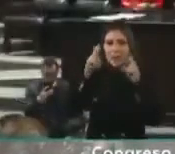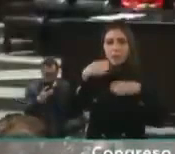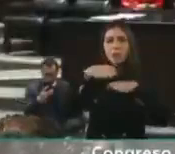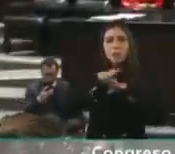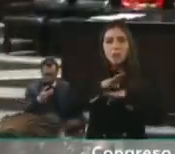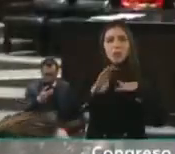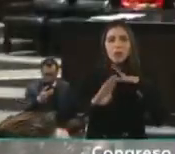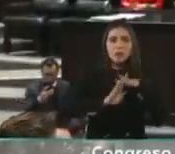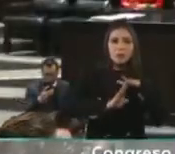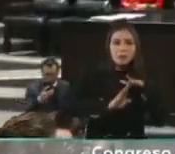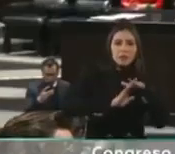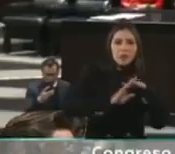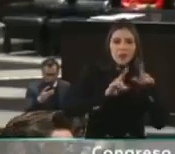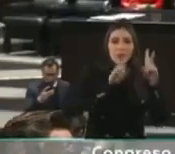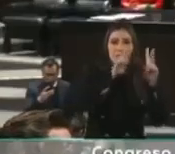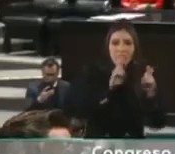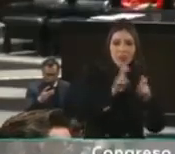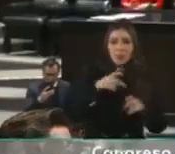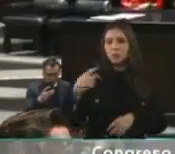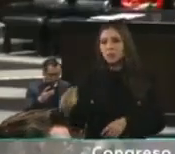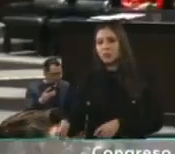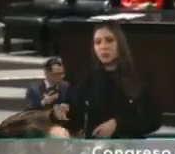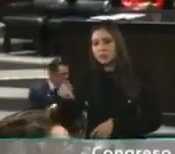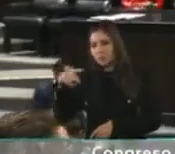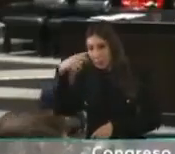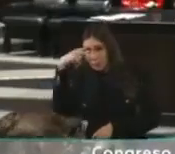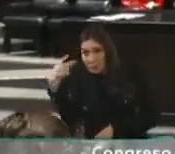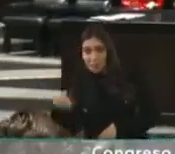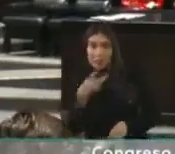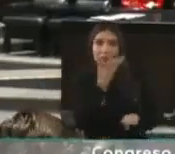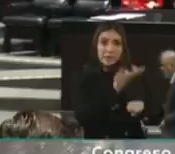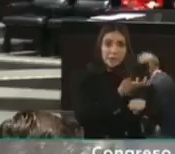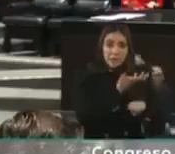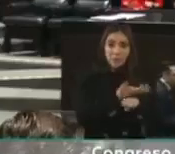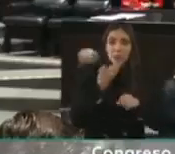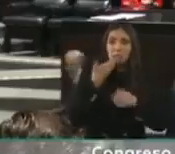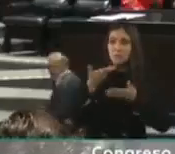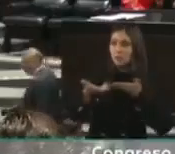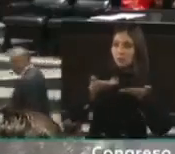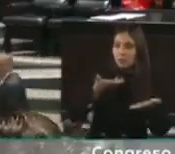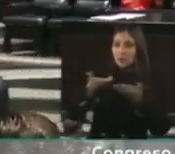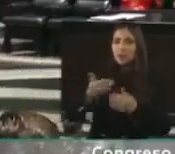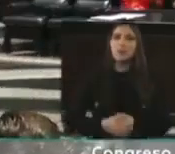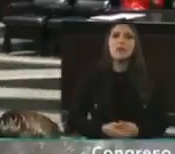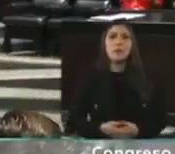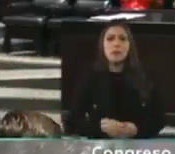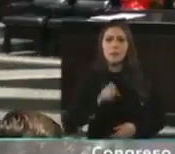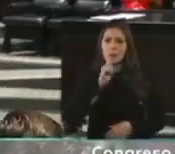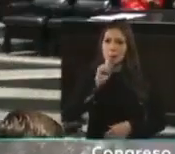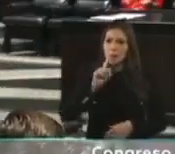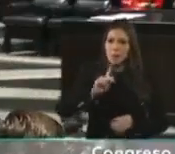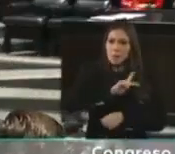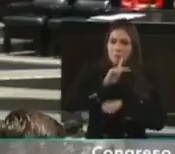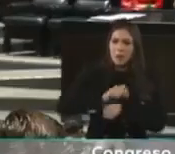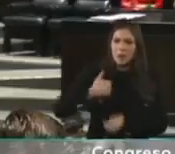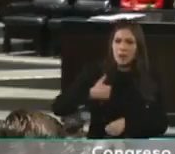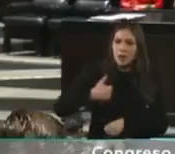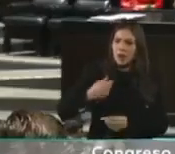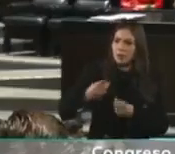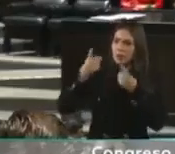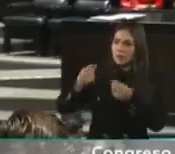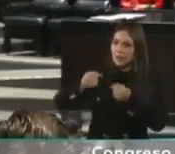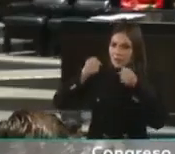los temas de seguridad transnacional. Dar certeza a Canadá, dar certeza a los empresarios,